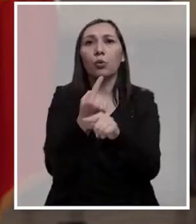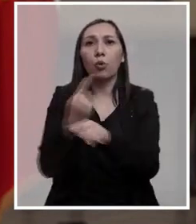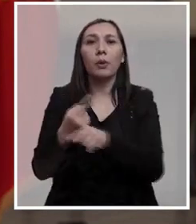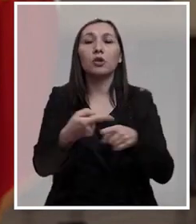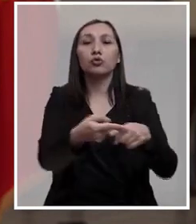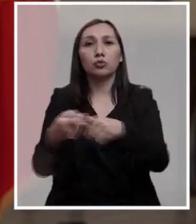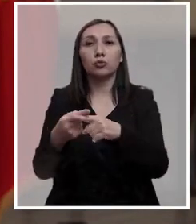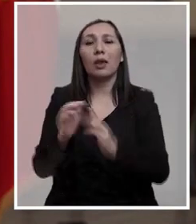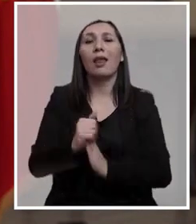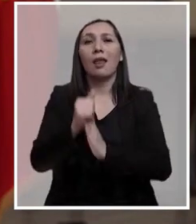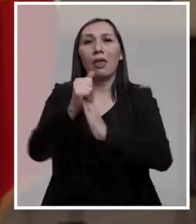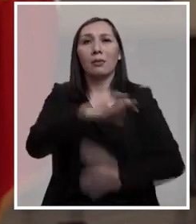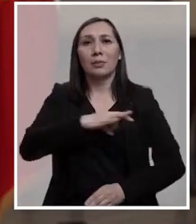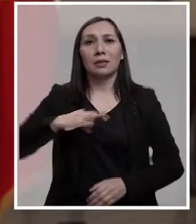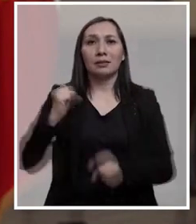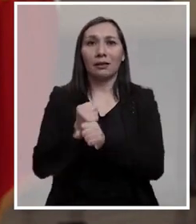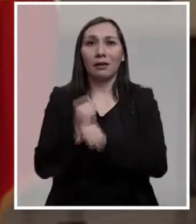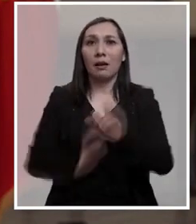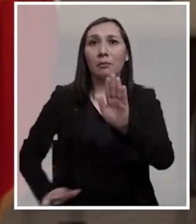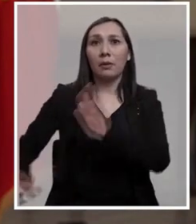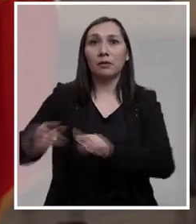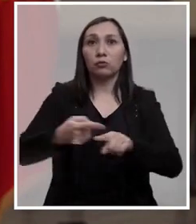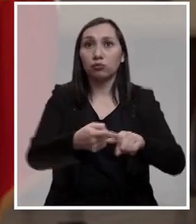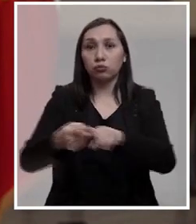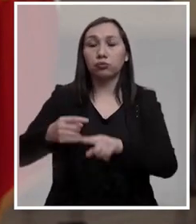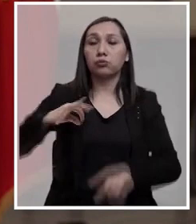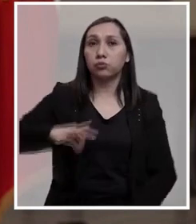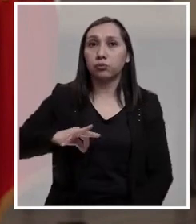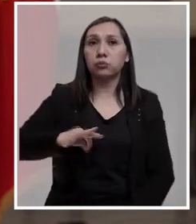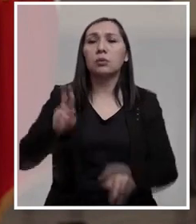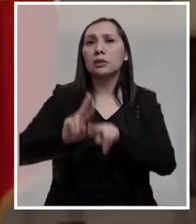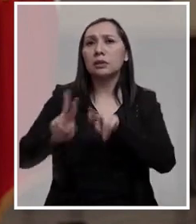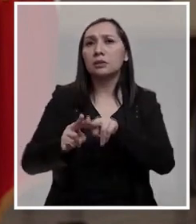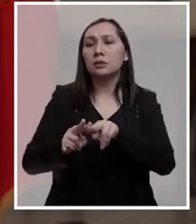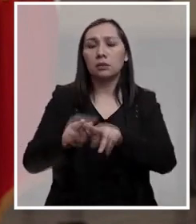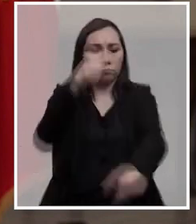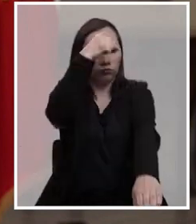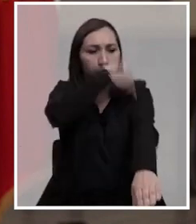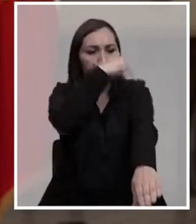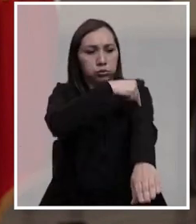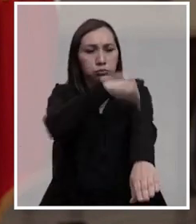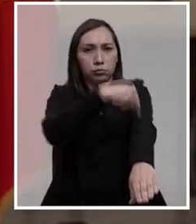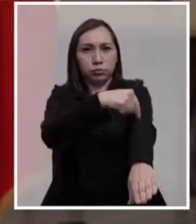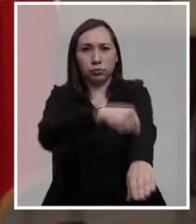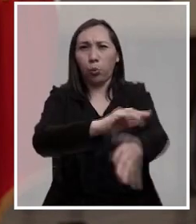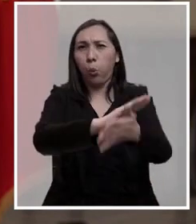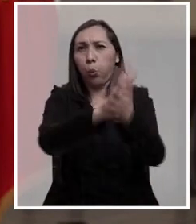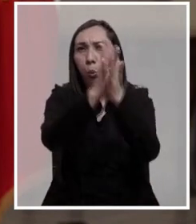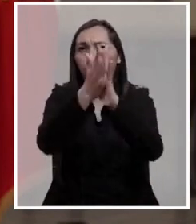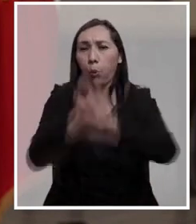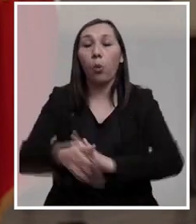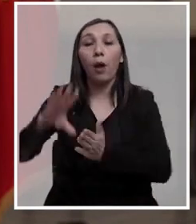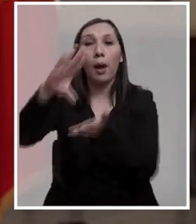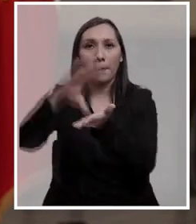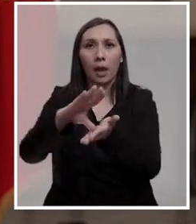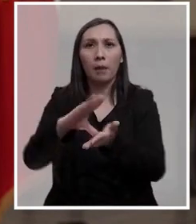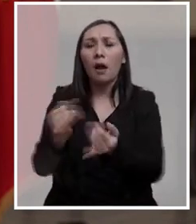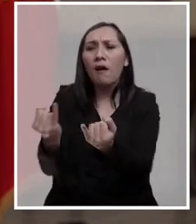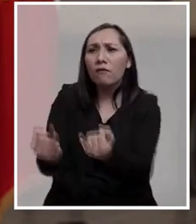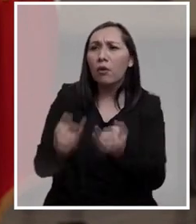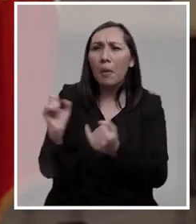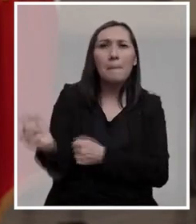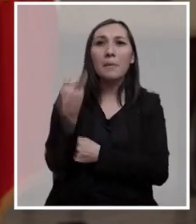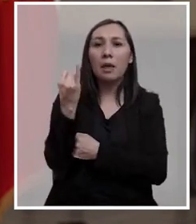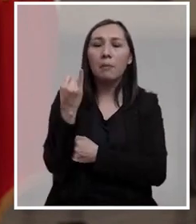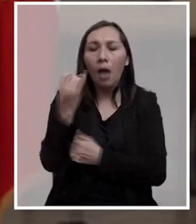sociales liderados por el Ministerio del trabajo y previsión social que Se realizaron en todas las regiones del país para conocer de primera